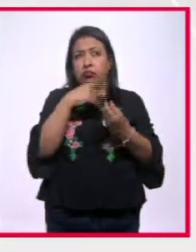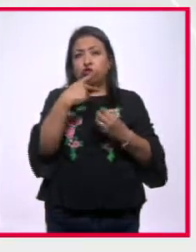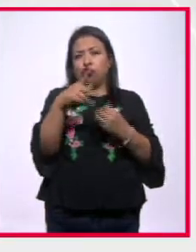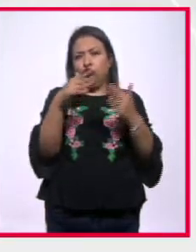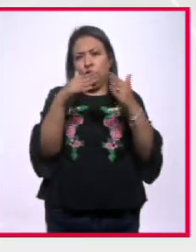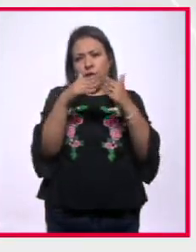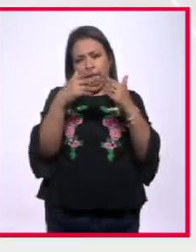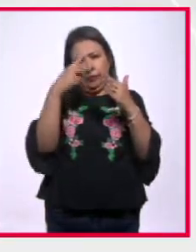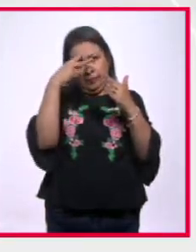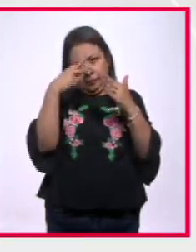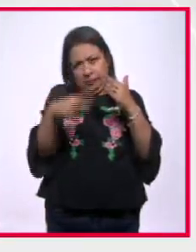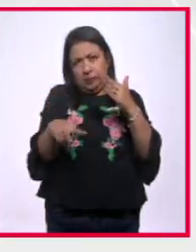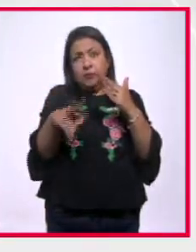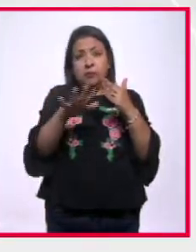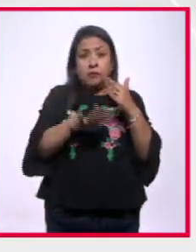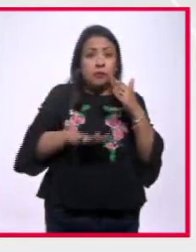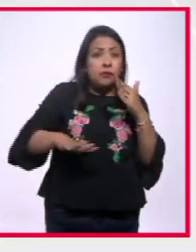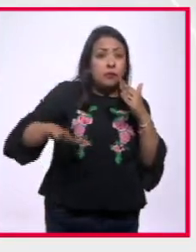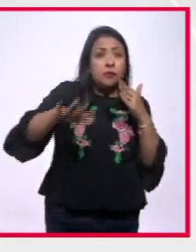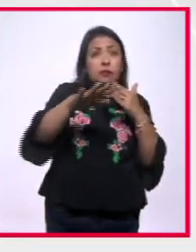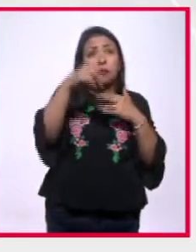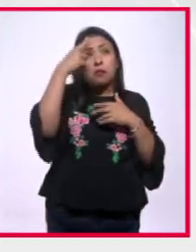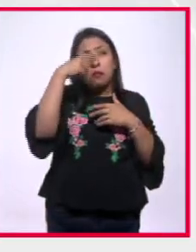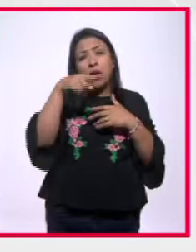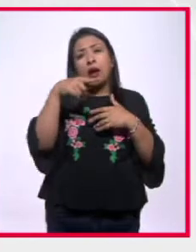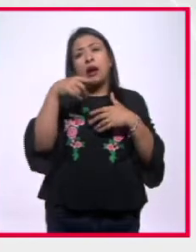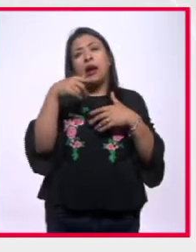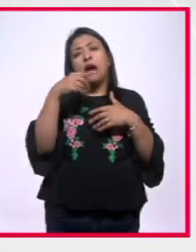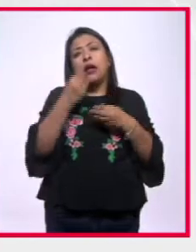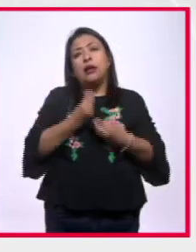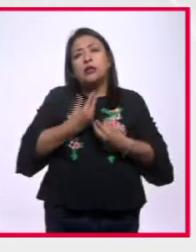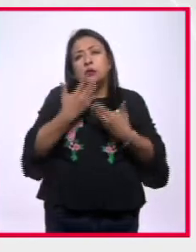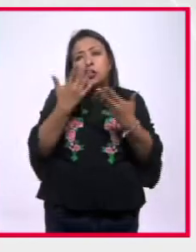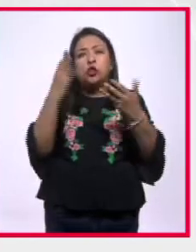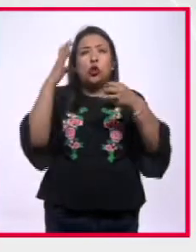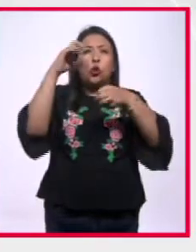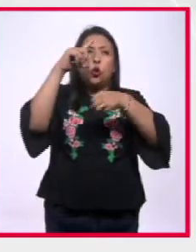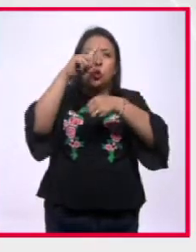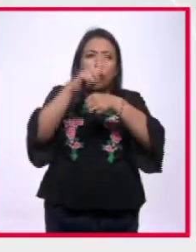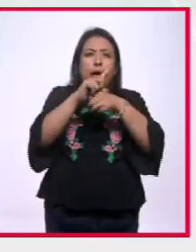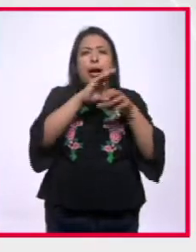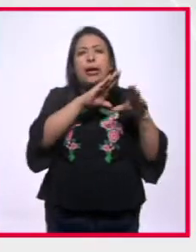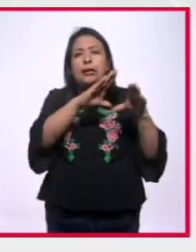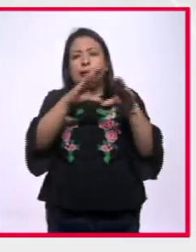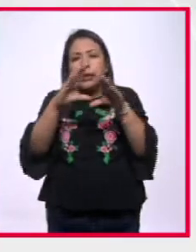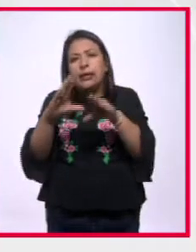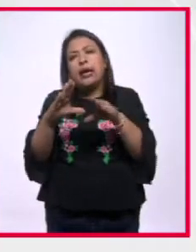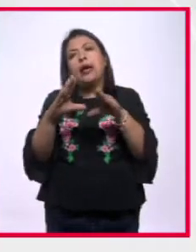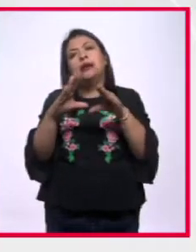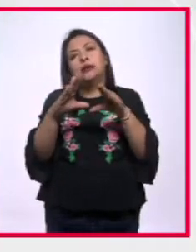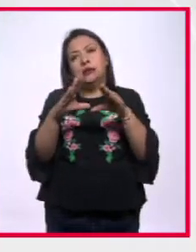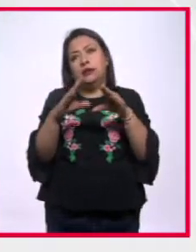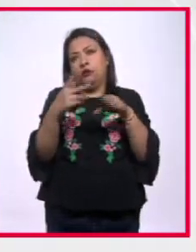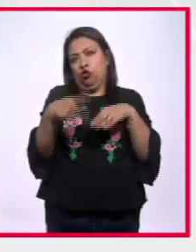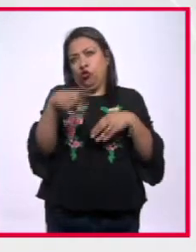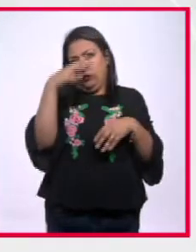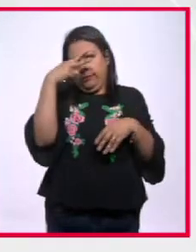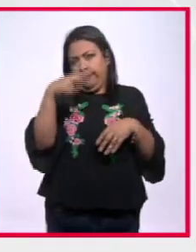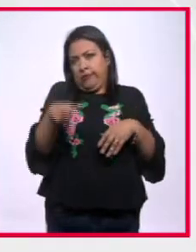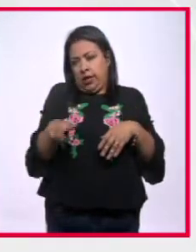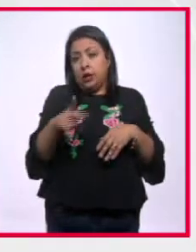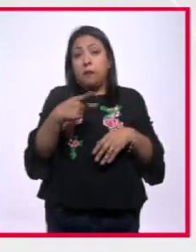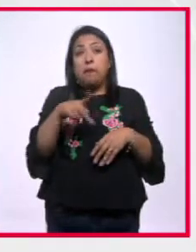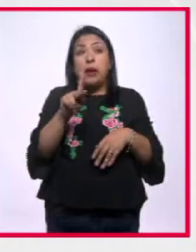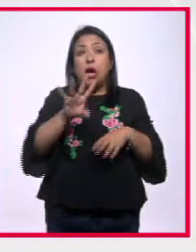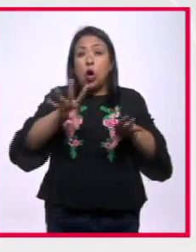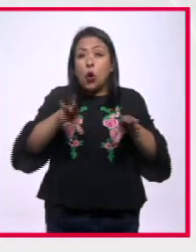casa de mexico es un espacio para las manifestaciones culturales académicas de méxico pero con